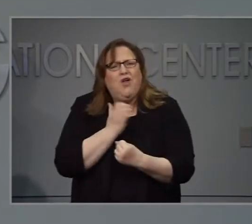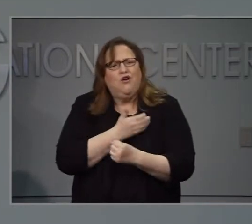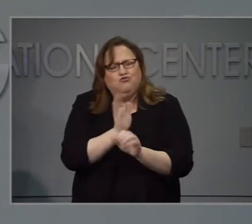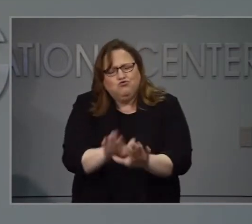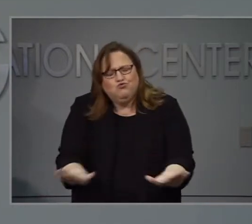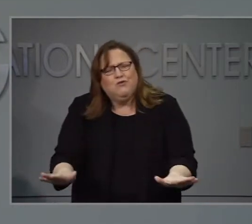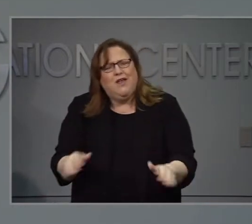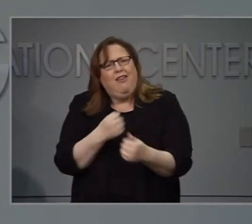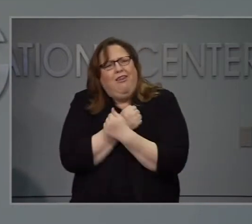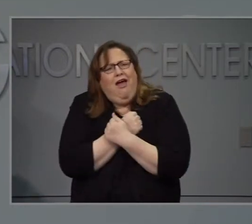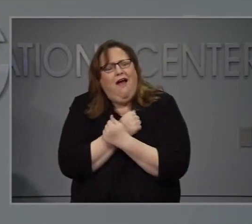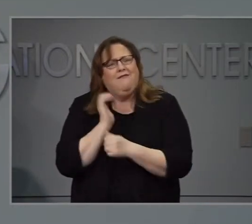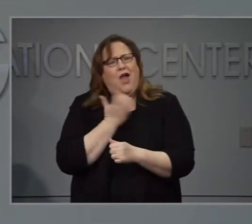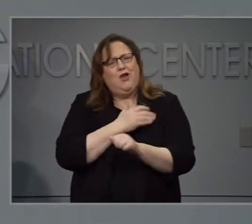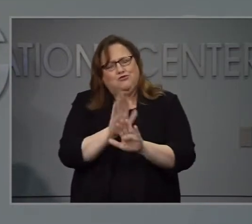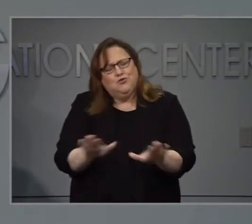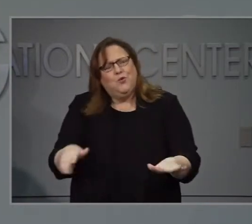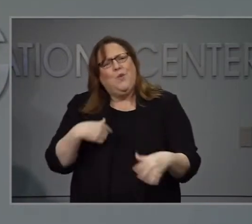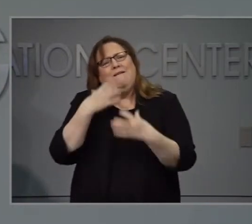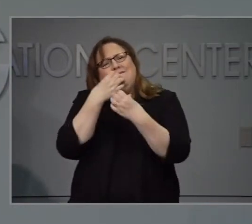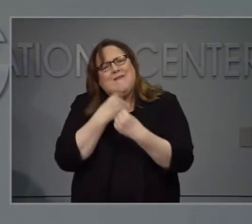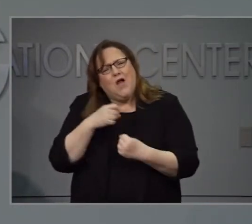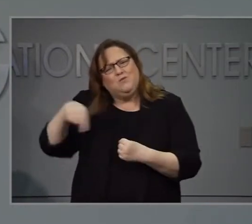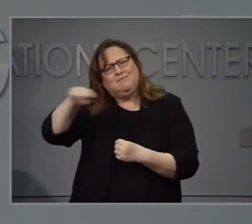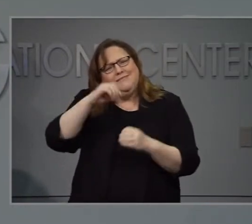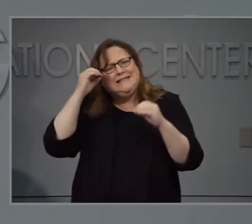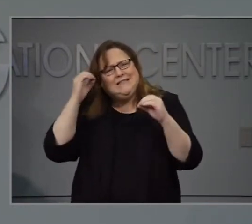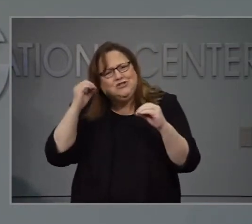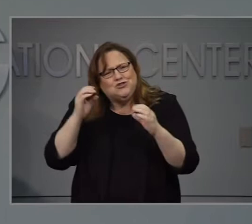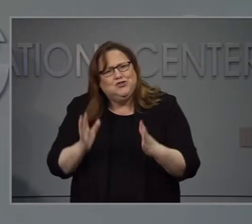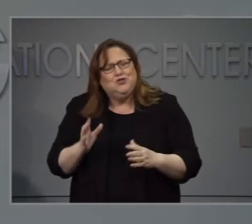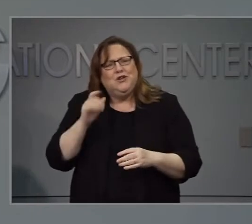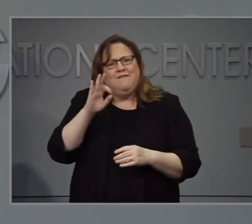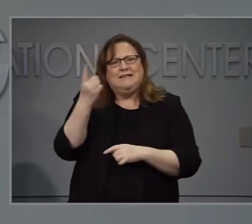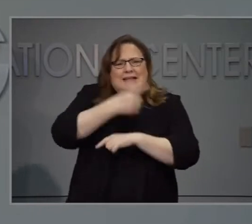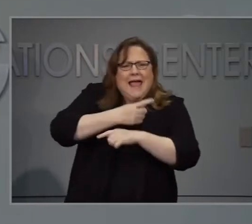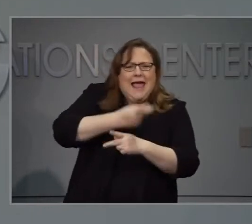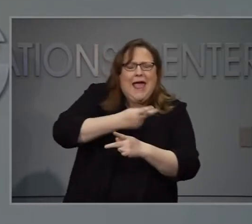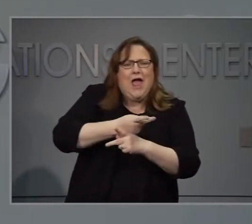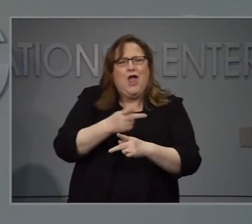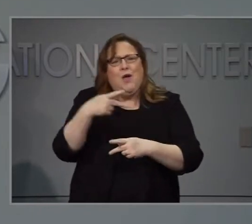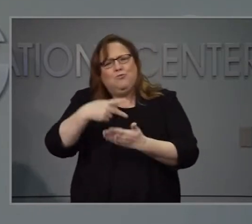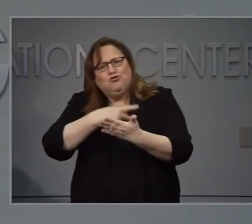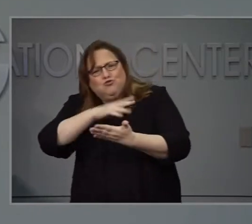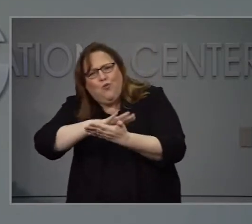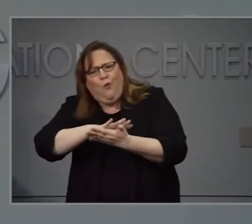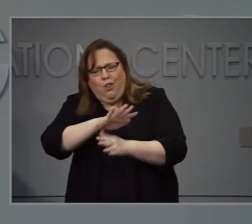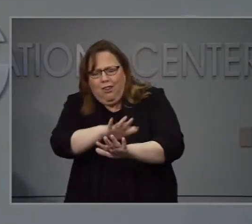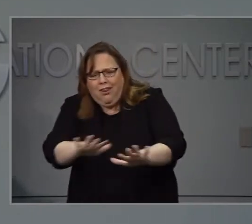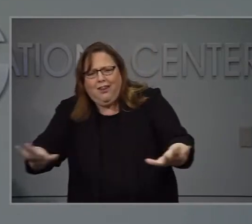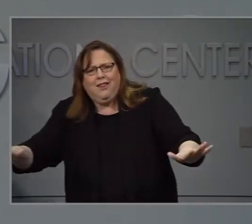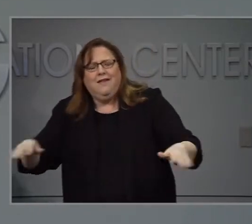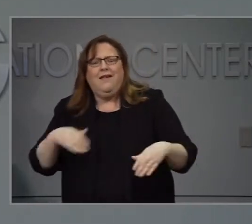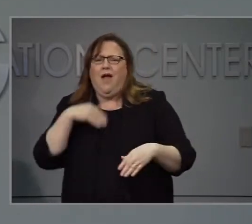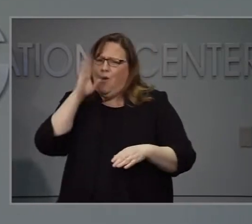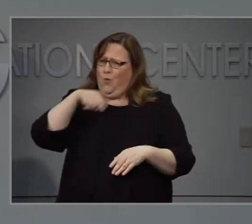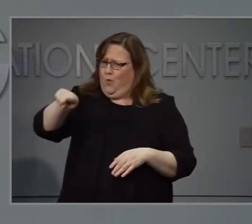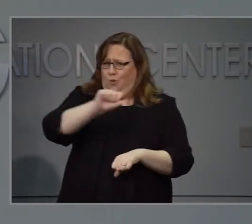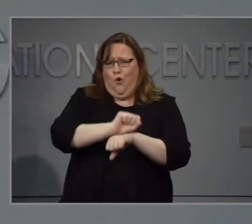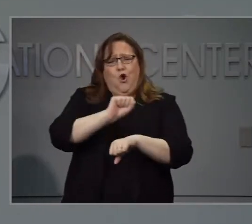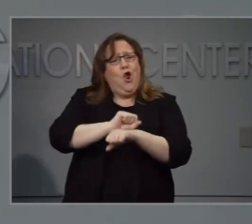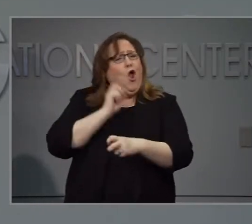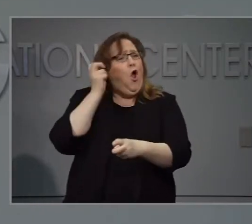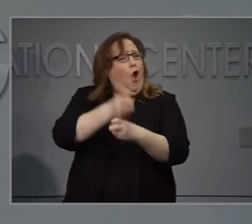enseñan a nuestros niños quiero decirles que agradezco mucho a valoro mucho su trabajo y